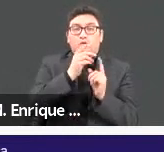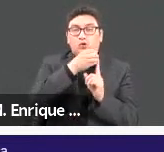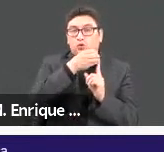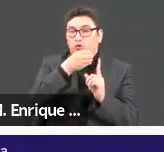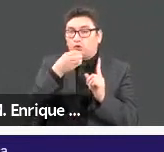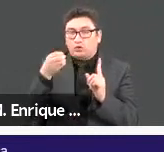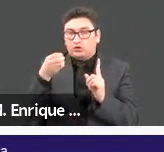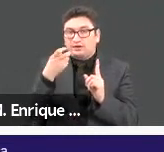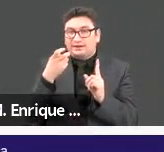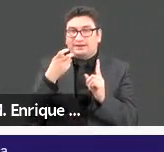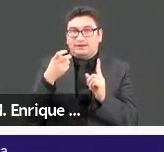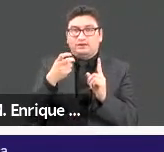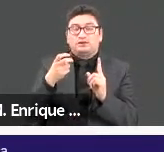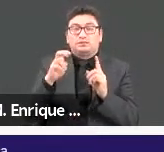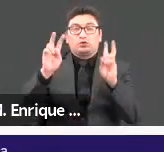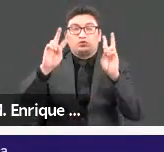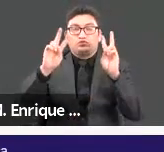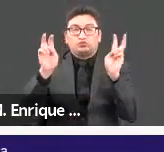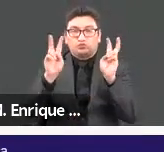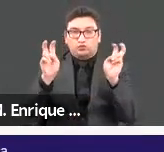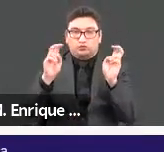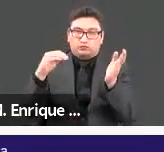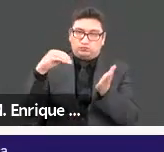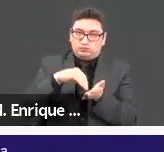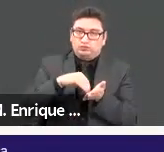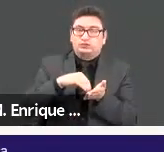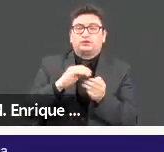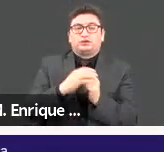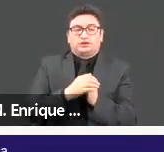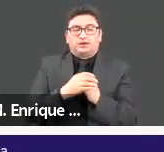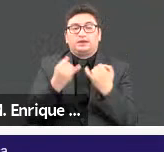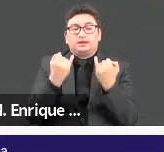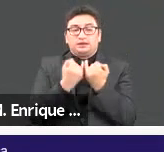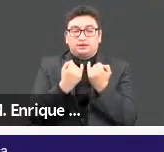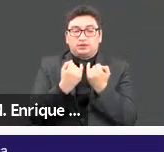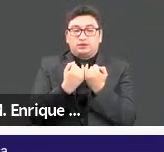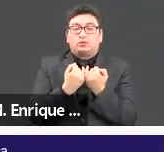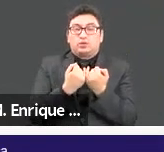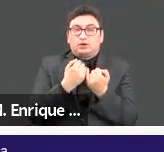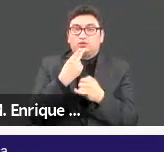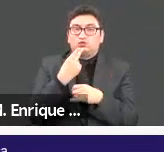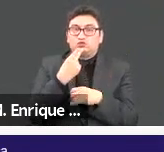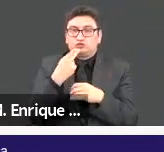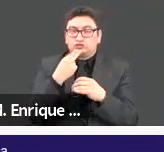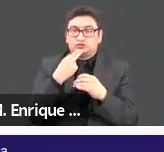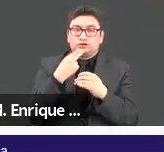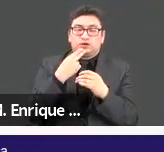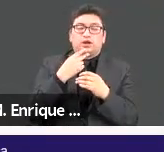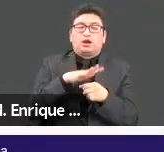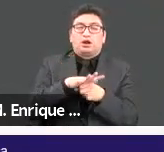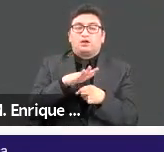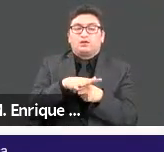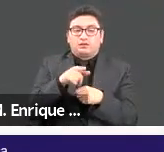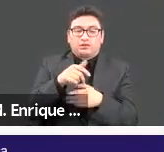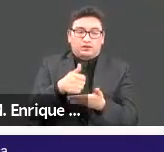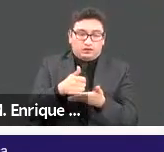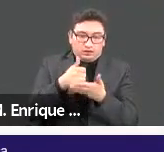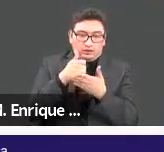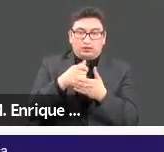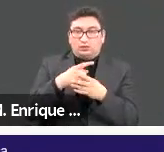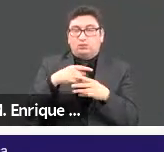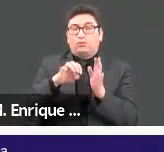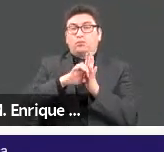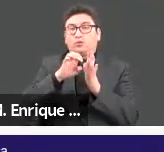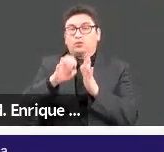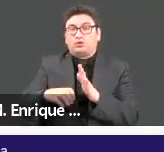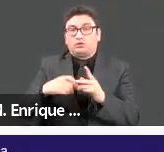hay que entrecomillar las frases. Y también vamos a utilizar unas herramientas como son el asterisco